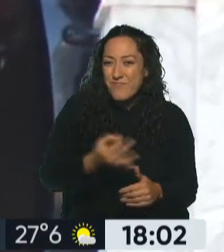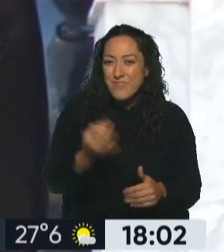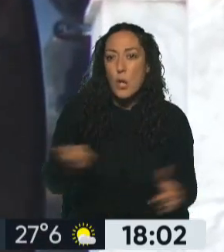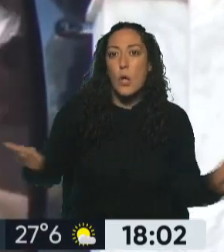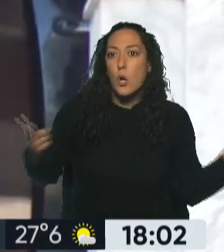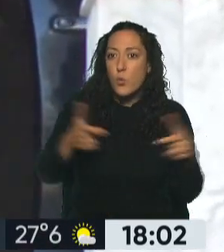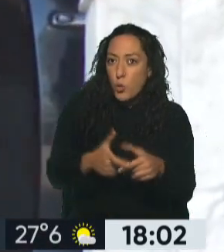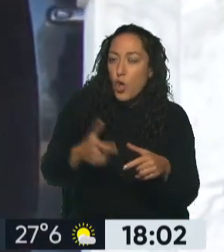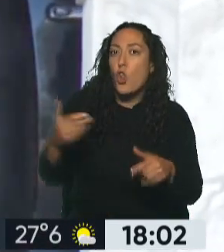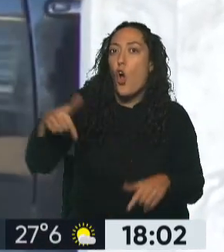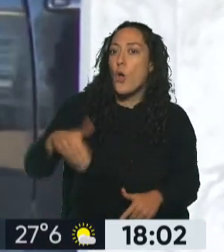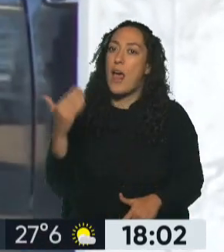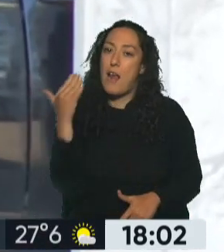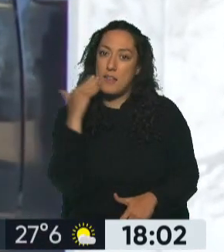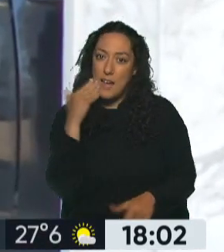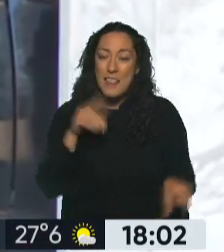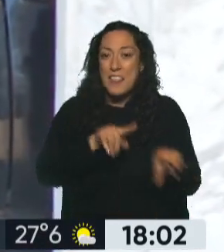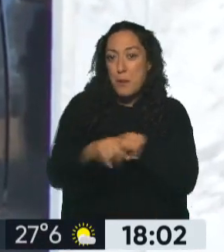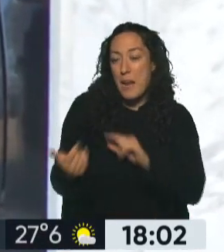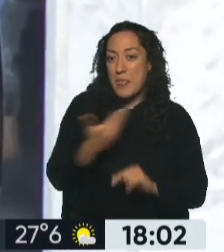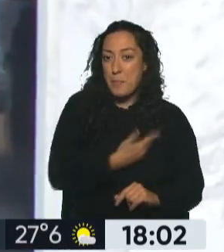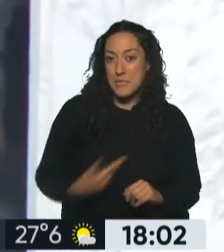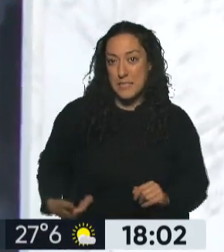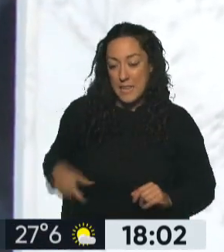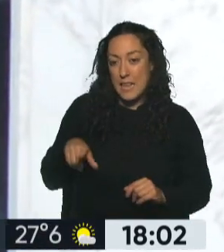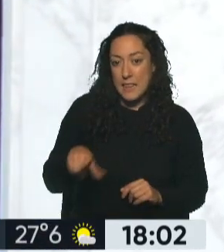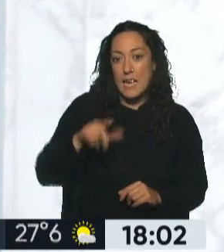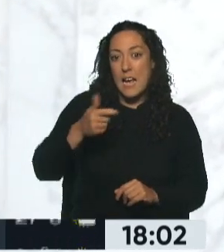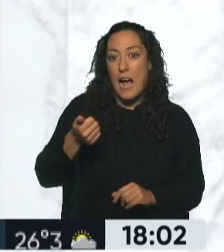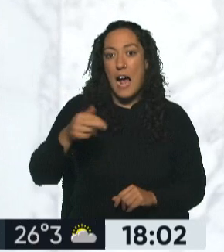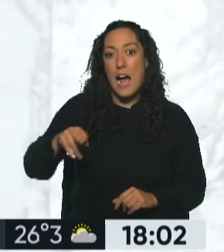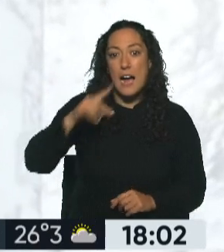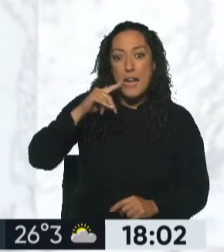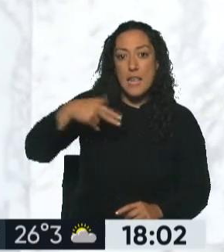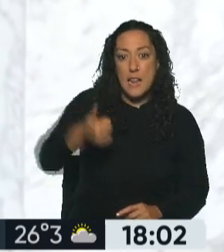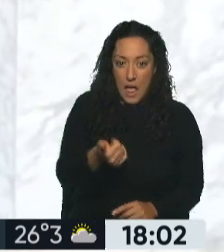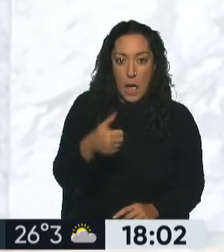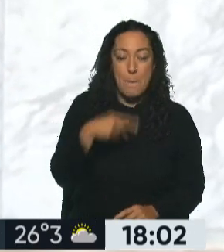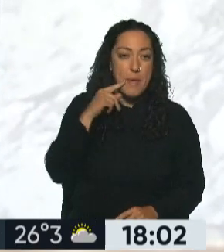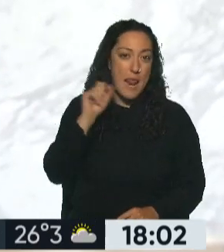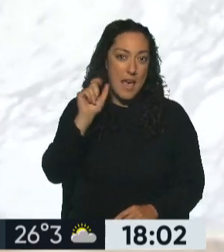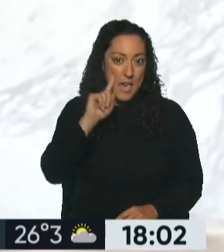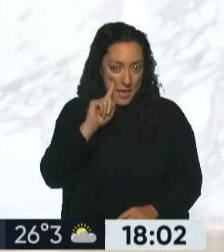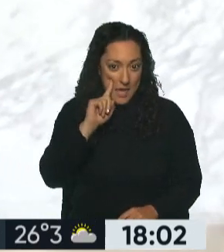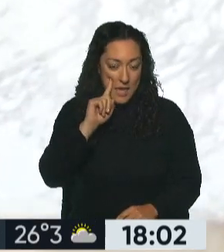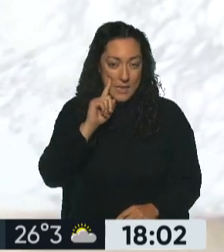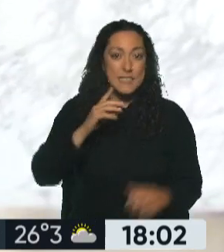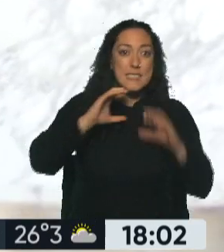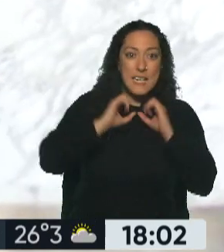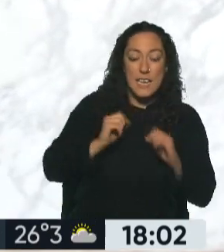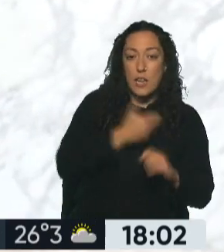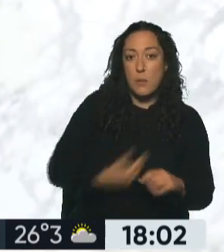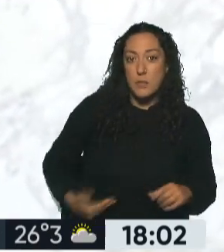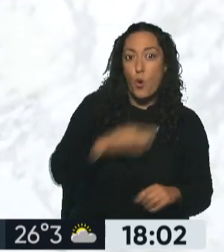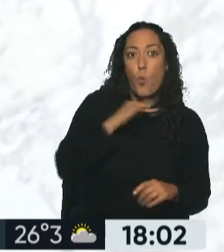de esta tarde. La hermana del presidente electo, Karina Milei, se reunió con el secretario general de la presidencia, Julio